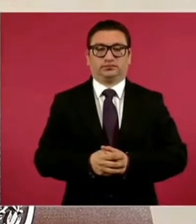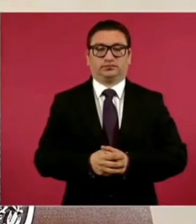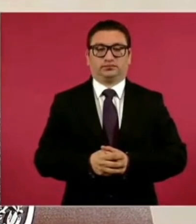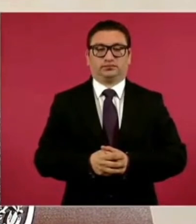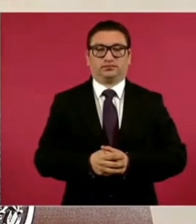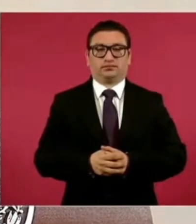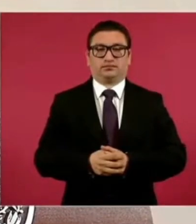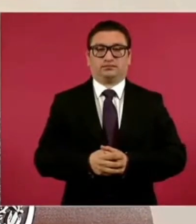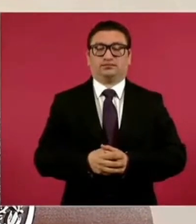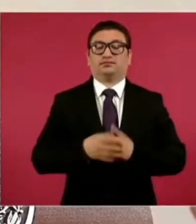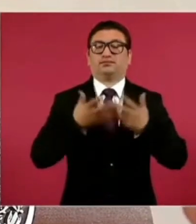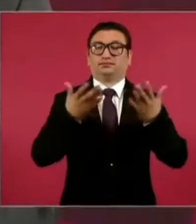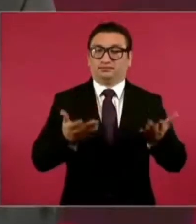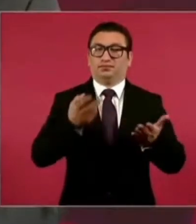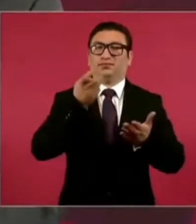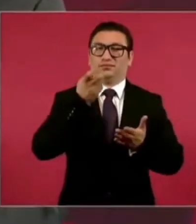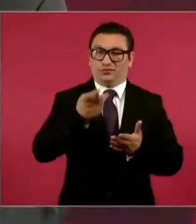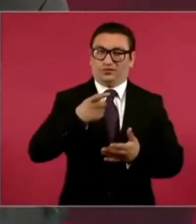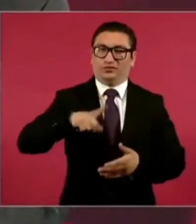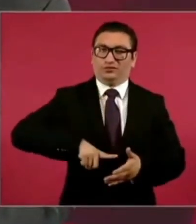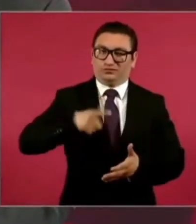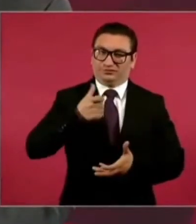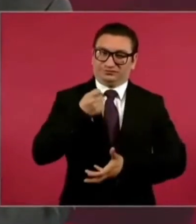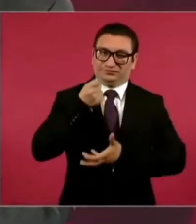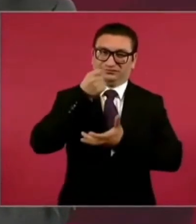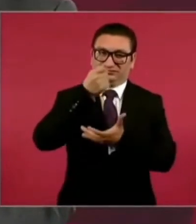Por eso el presupuesto